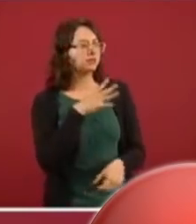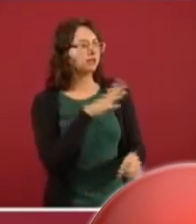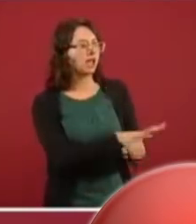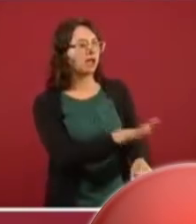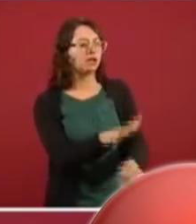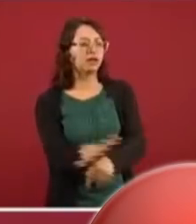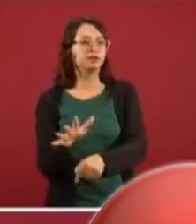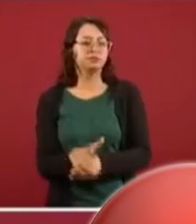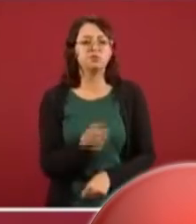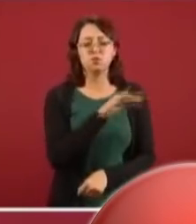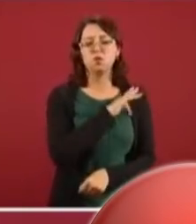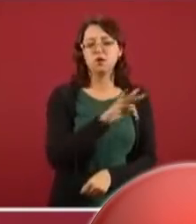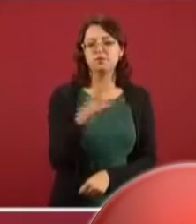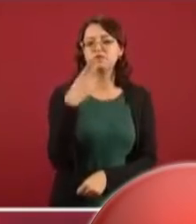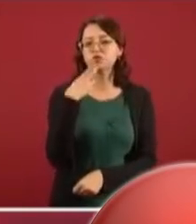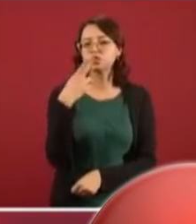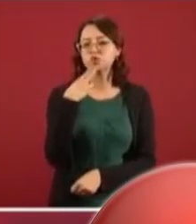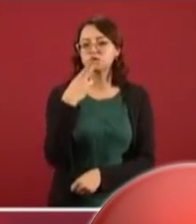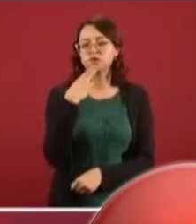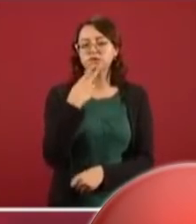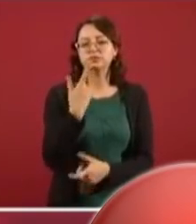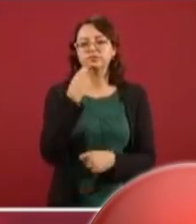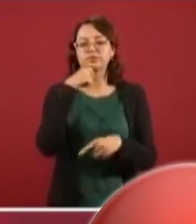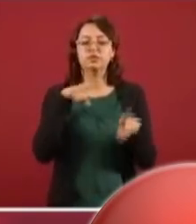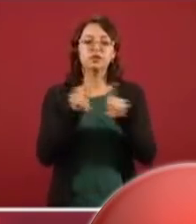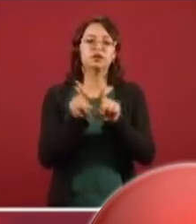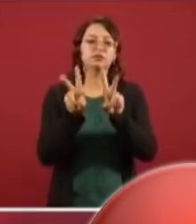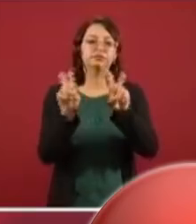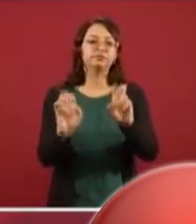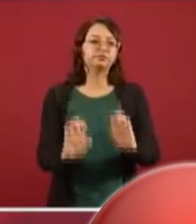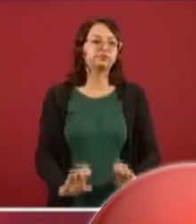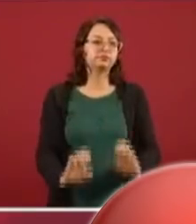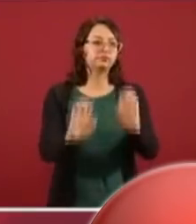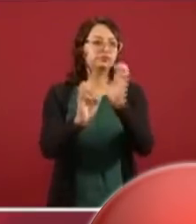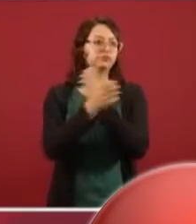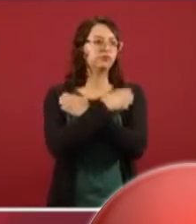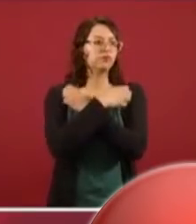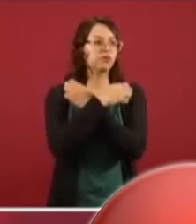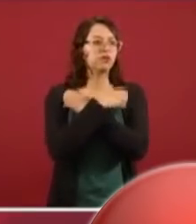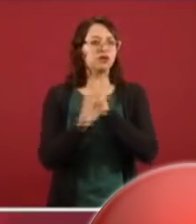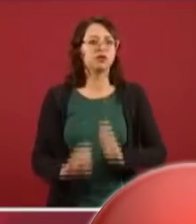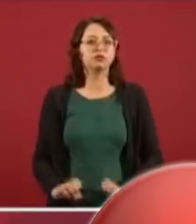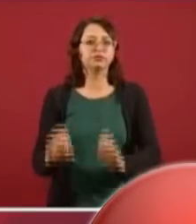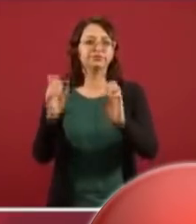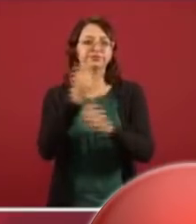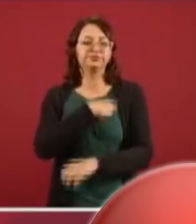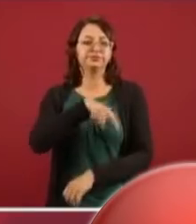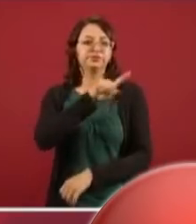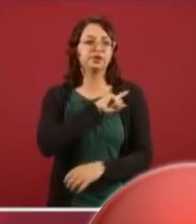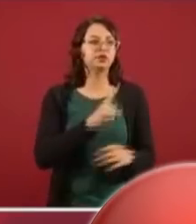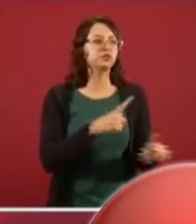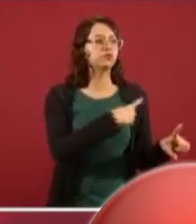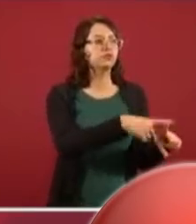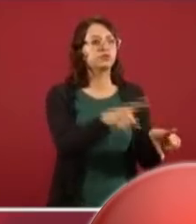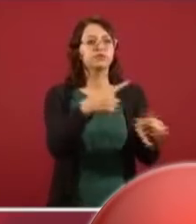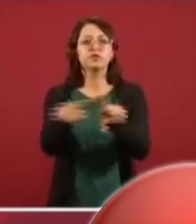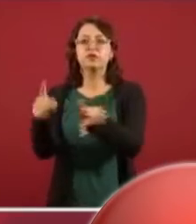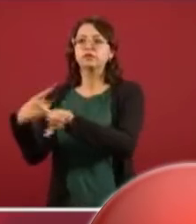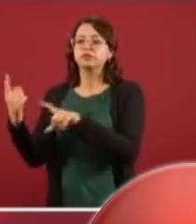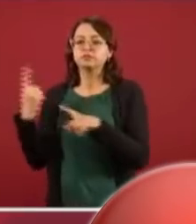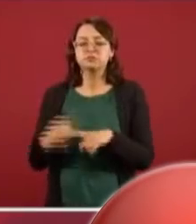caso de la infraestructura educativa, la infraestructura de salud. O sea, ¿por qué